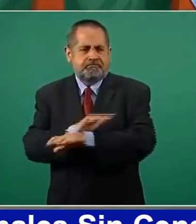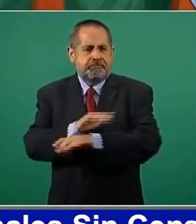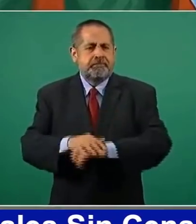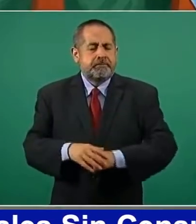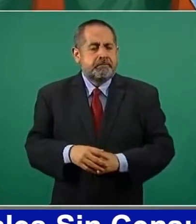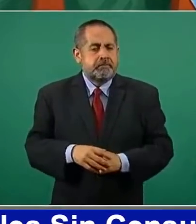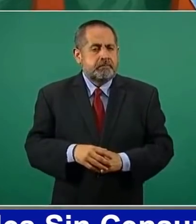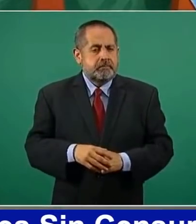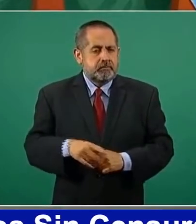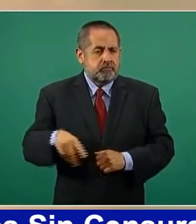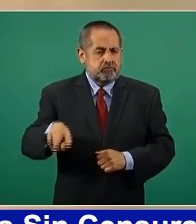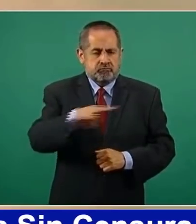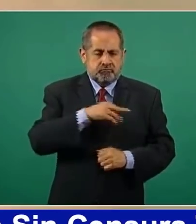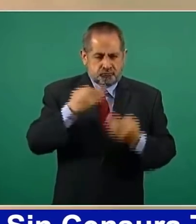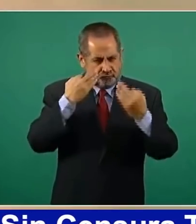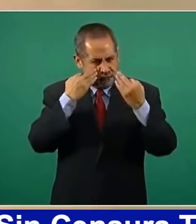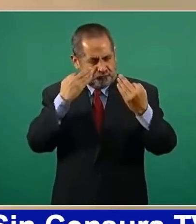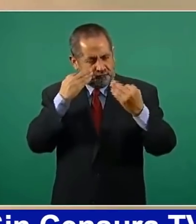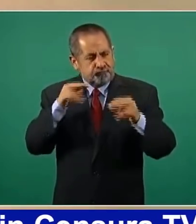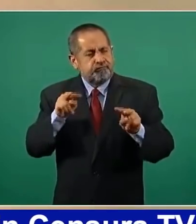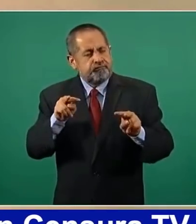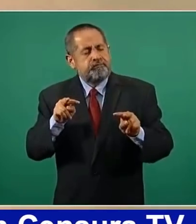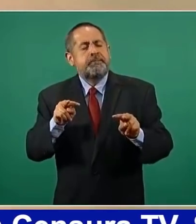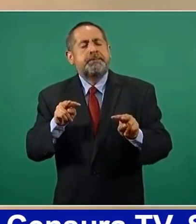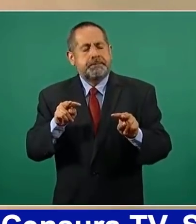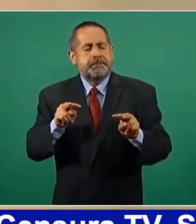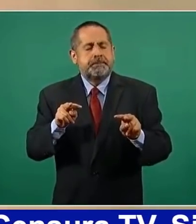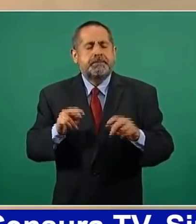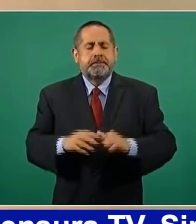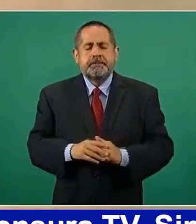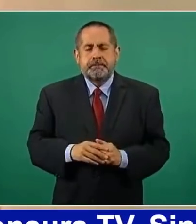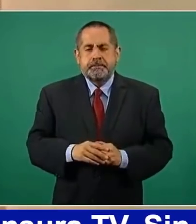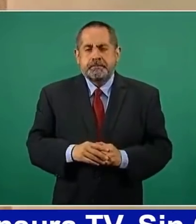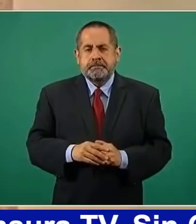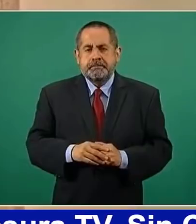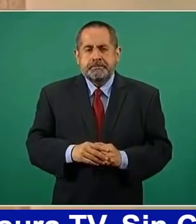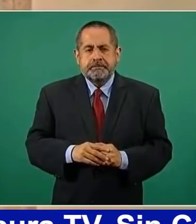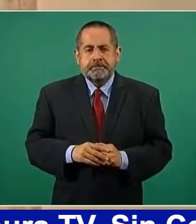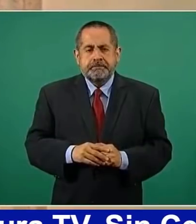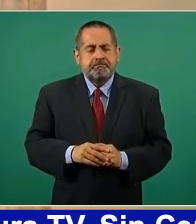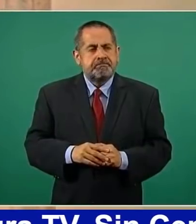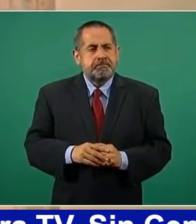Como es evidente, en la actualidad hay condiciones